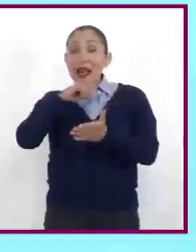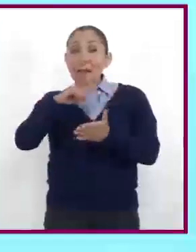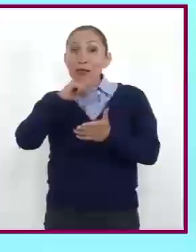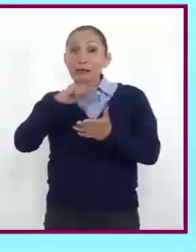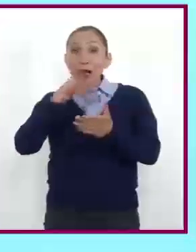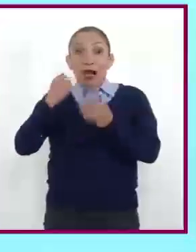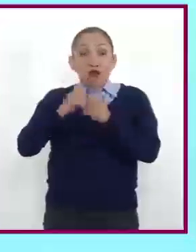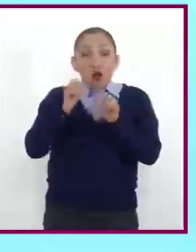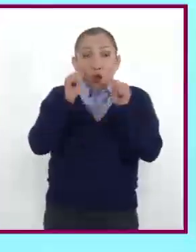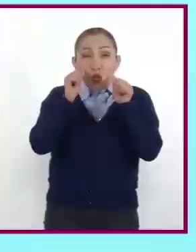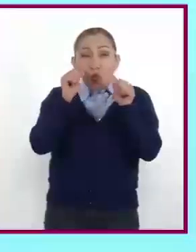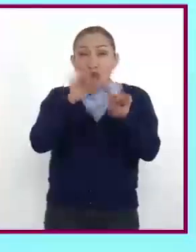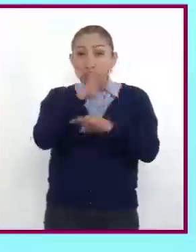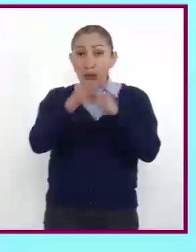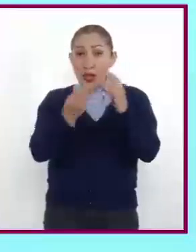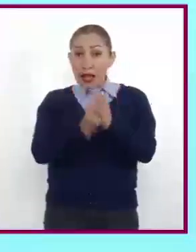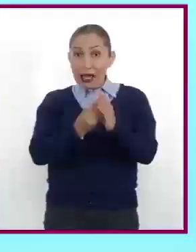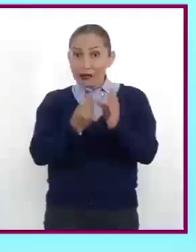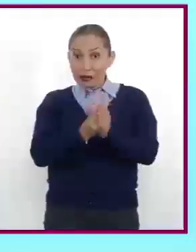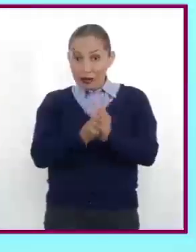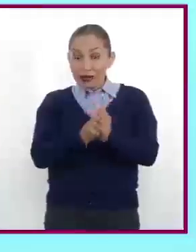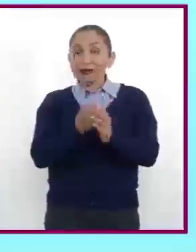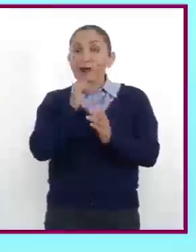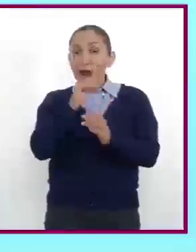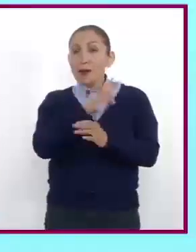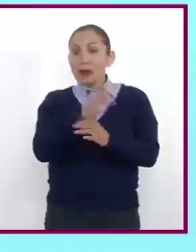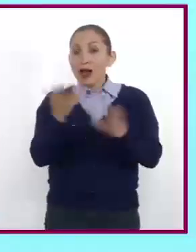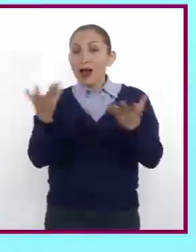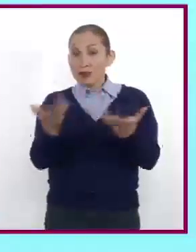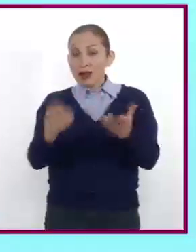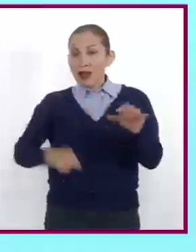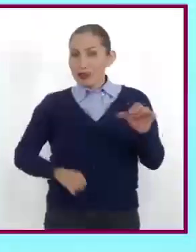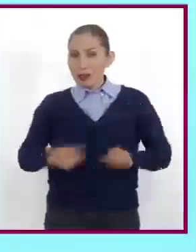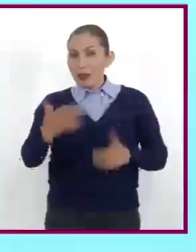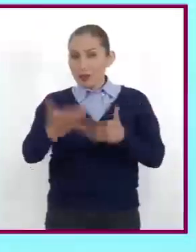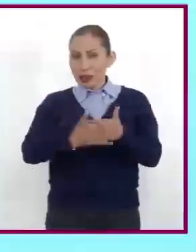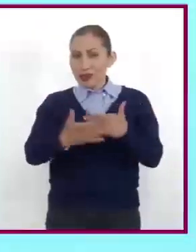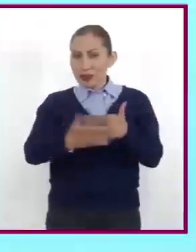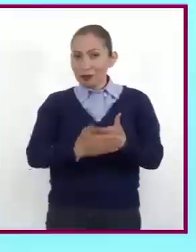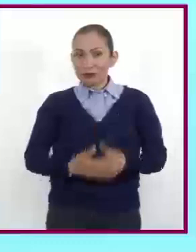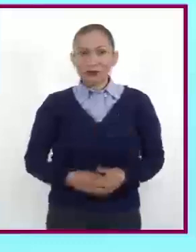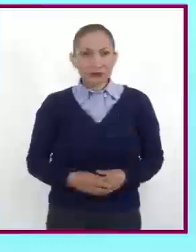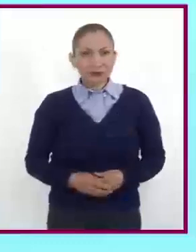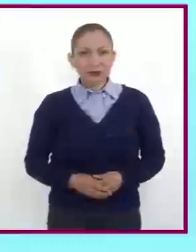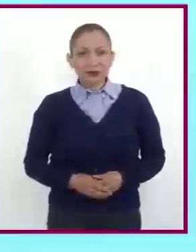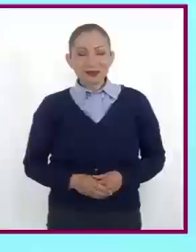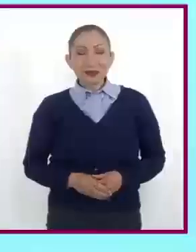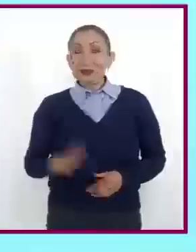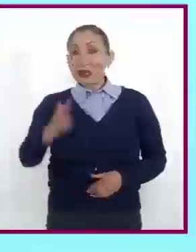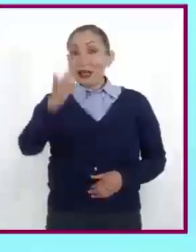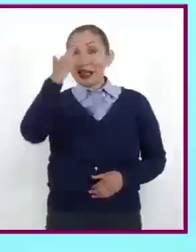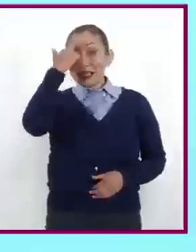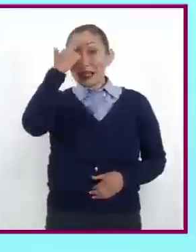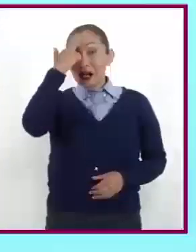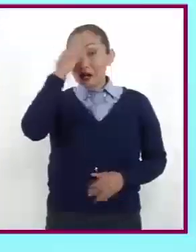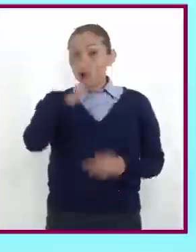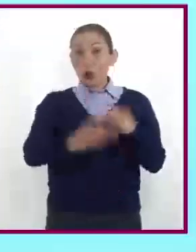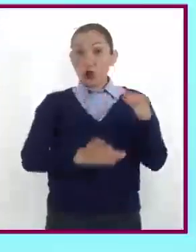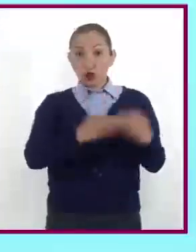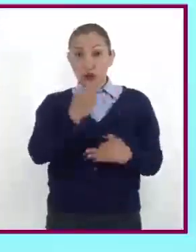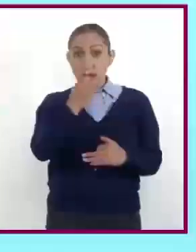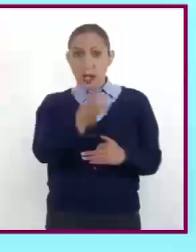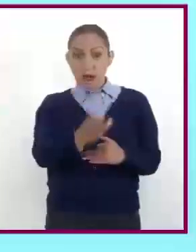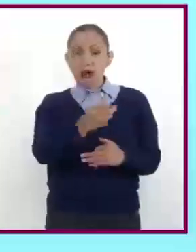pierdan ningún detalle de la sesión y para que puedan realizar las actividades que les indicaremos. Recuerden que todo